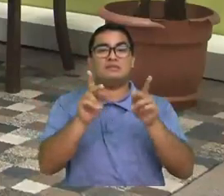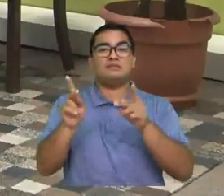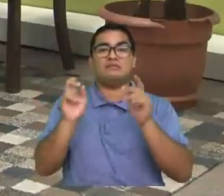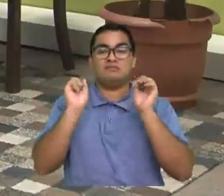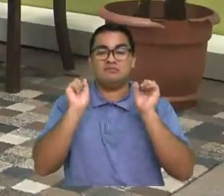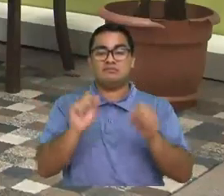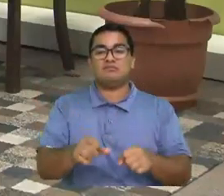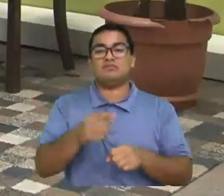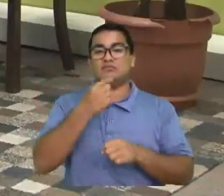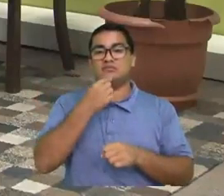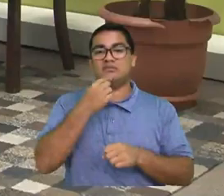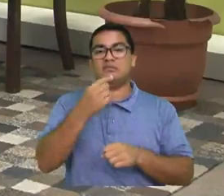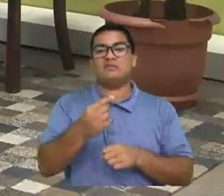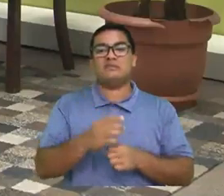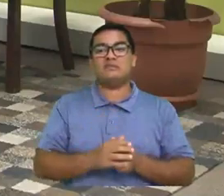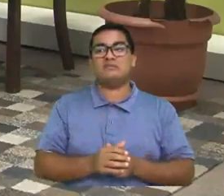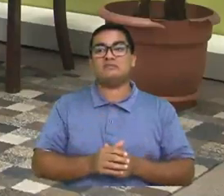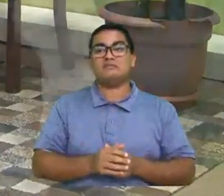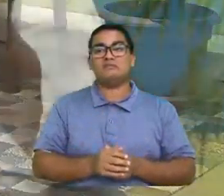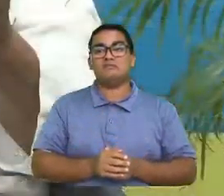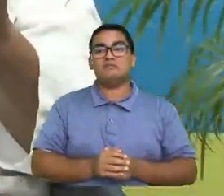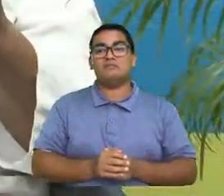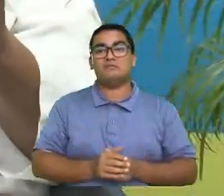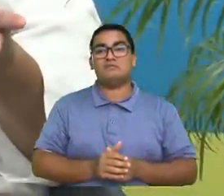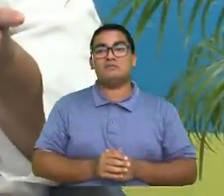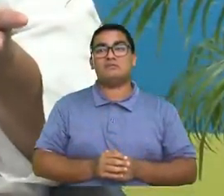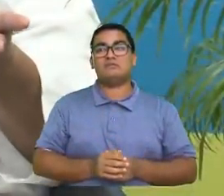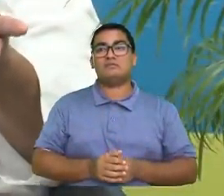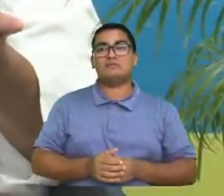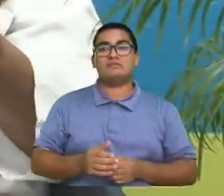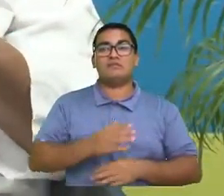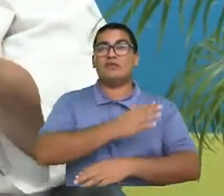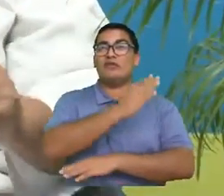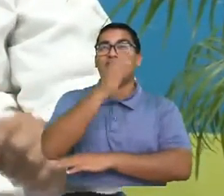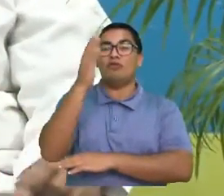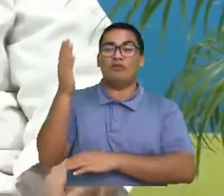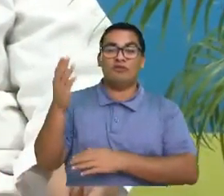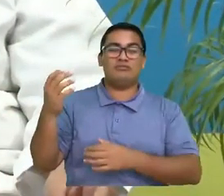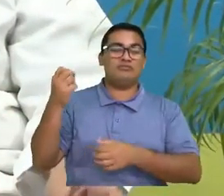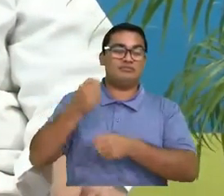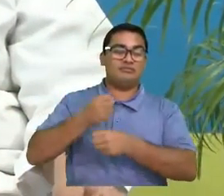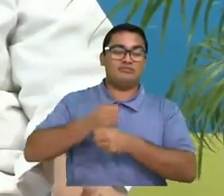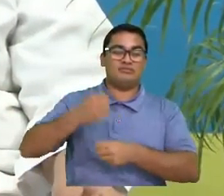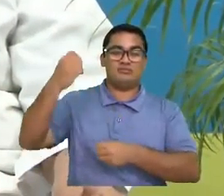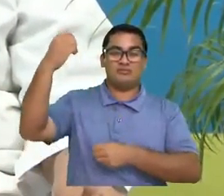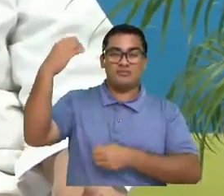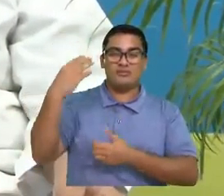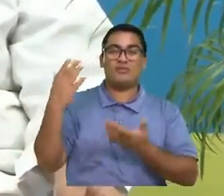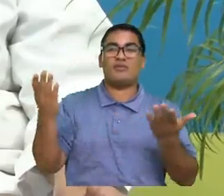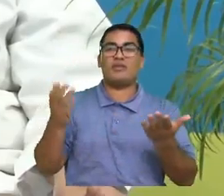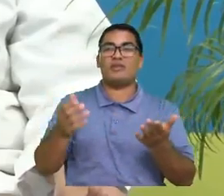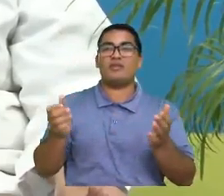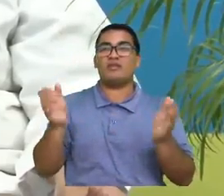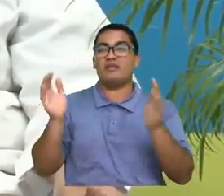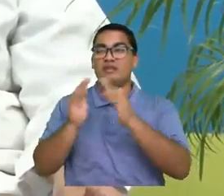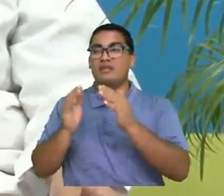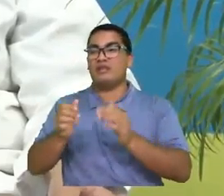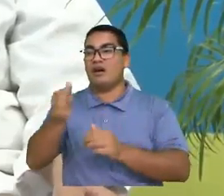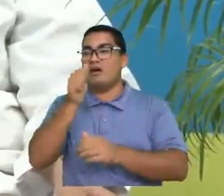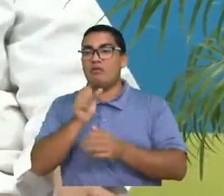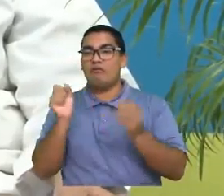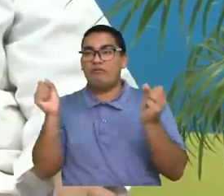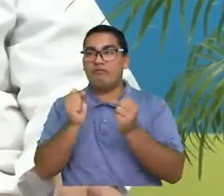bueno, me asolé todo el día, llegué a mi casa, tomé algo helado, me tomé un vaso